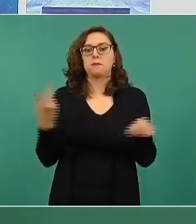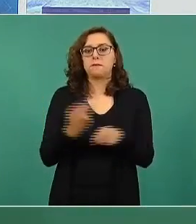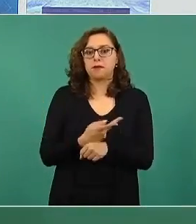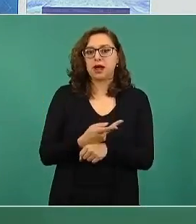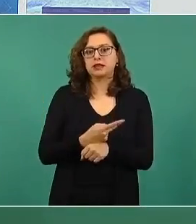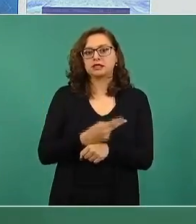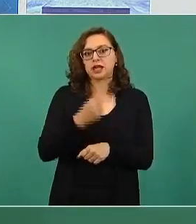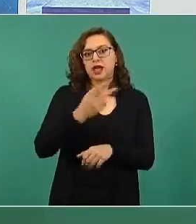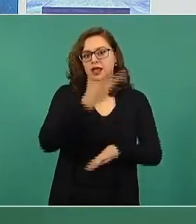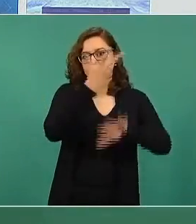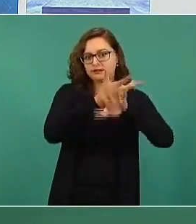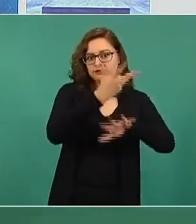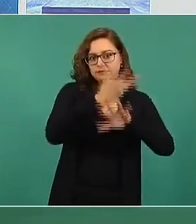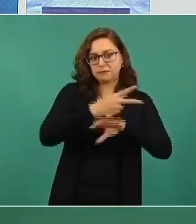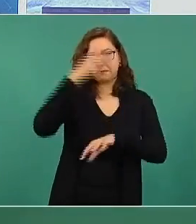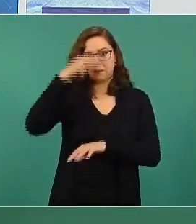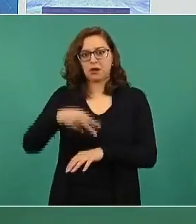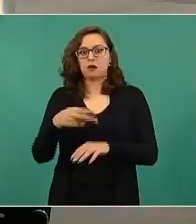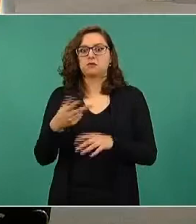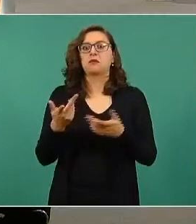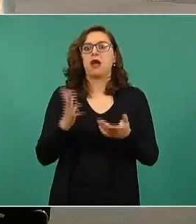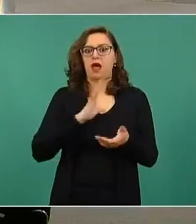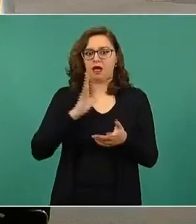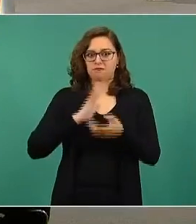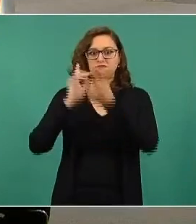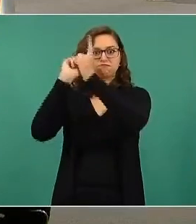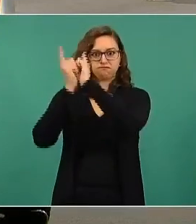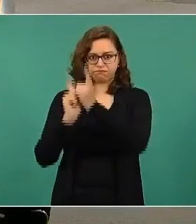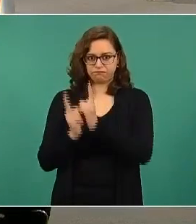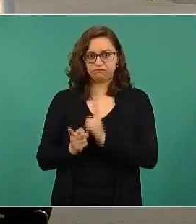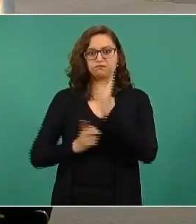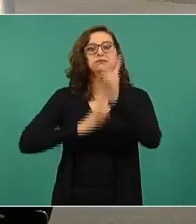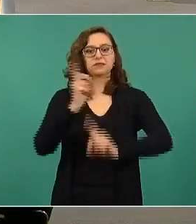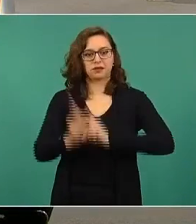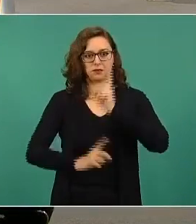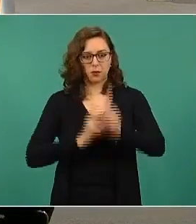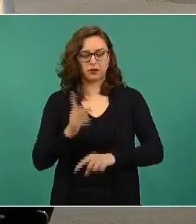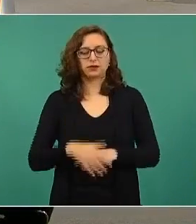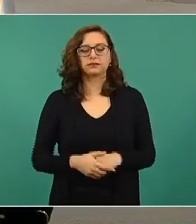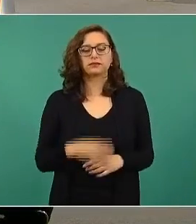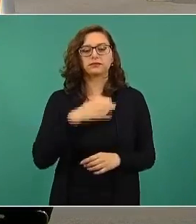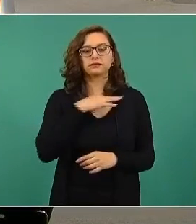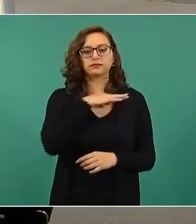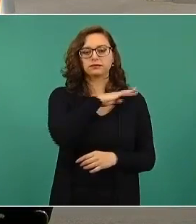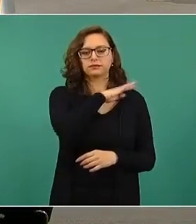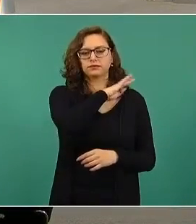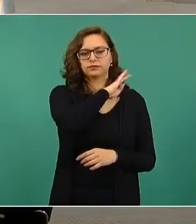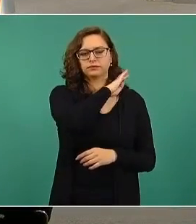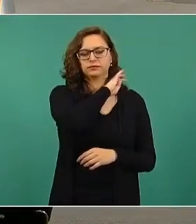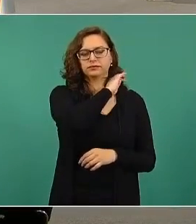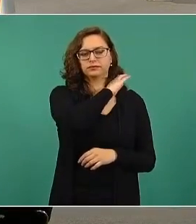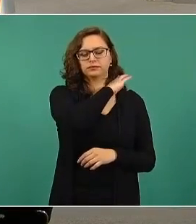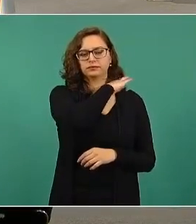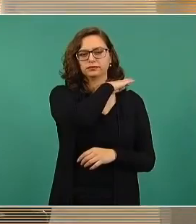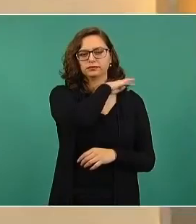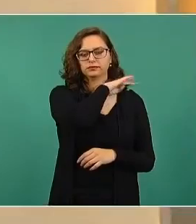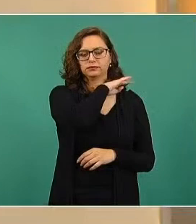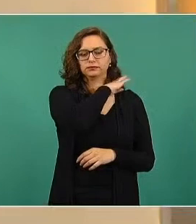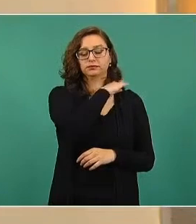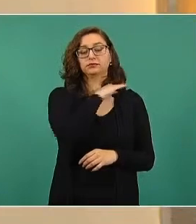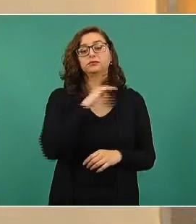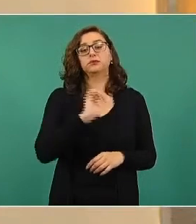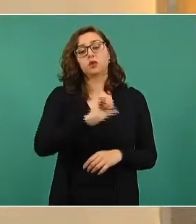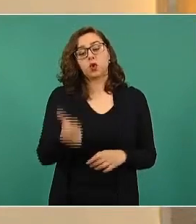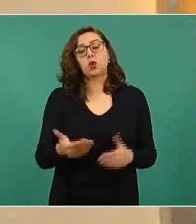parte norteamericana como la parte mexicana. Siguiente lámina, tenemos, bueno, todavía no ha tenido ninguna mención porque apenas lo acabamos